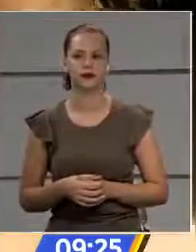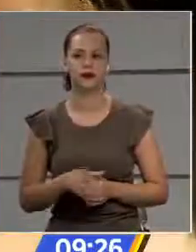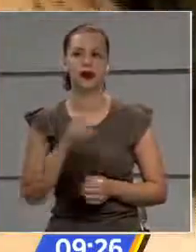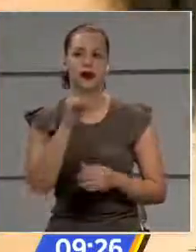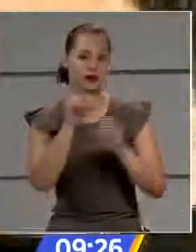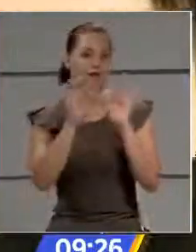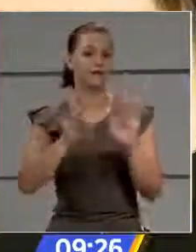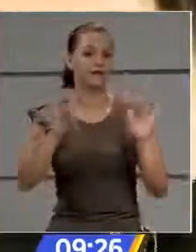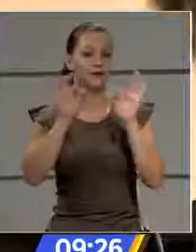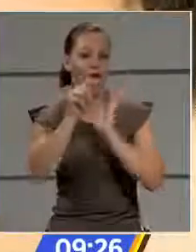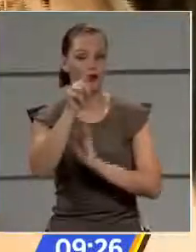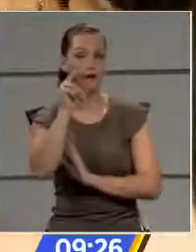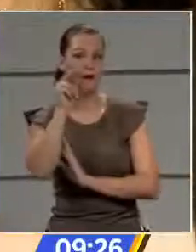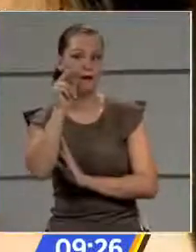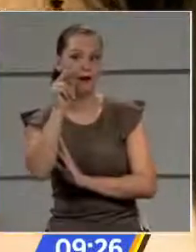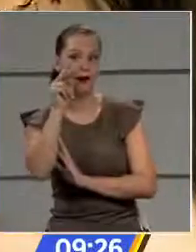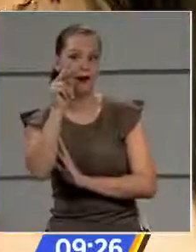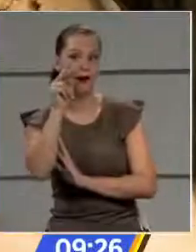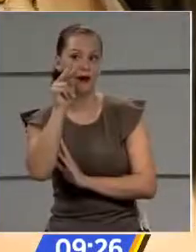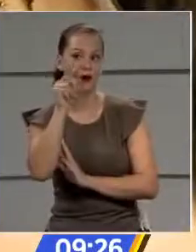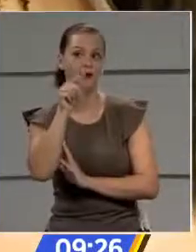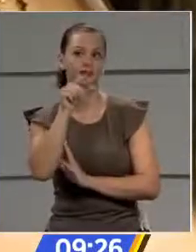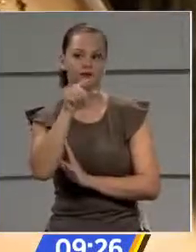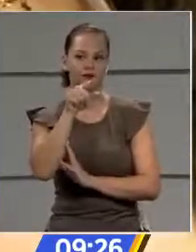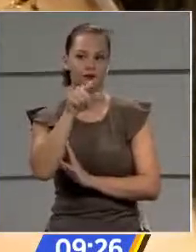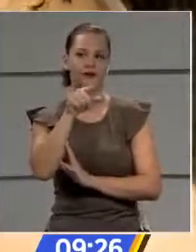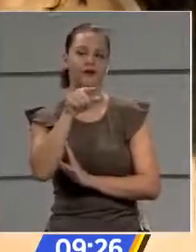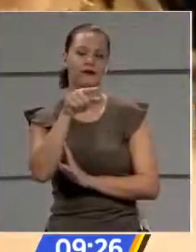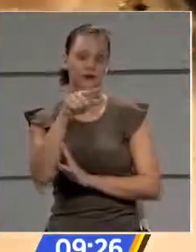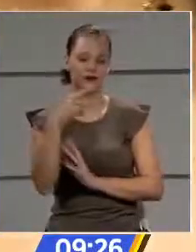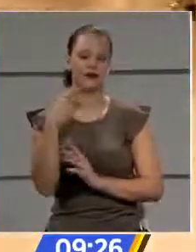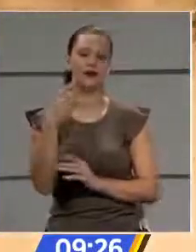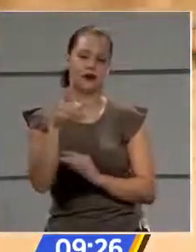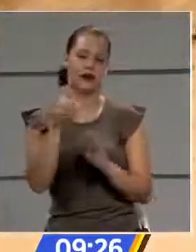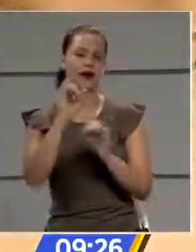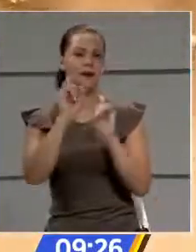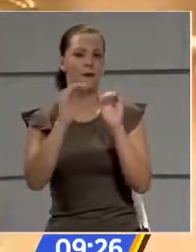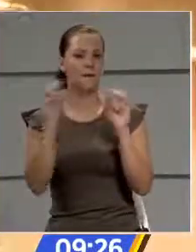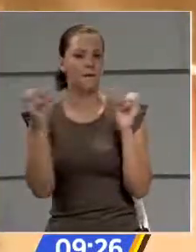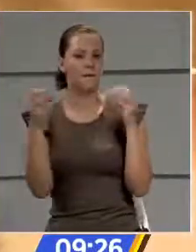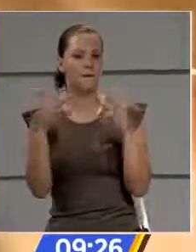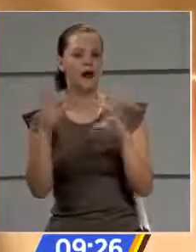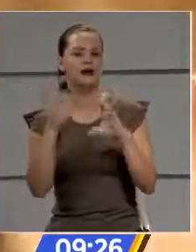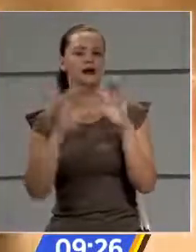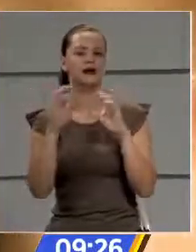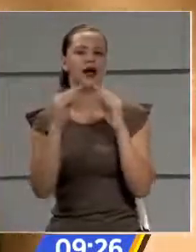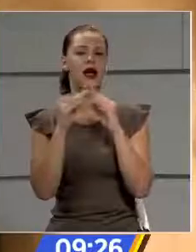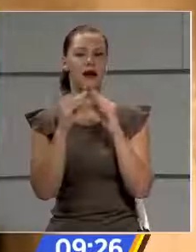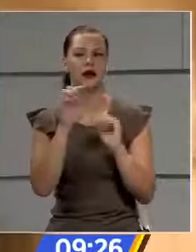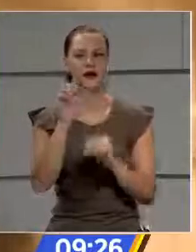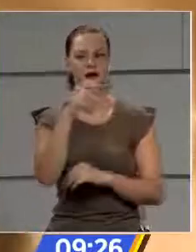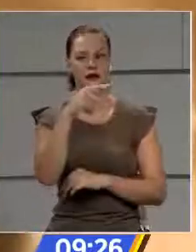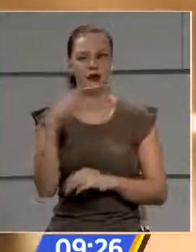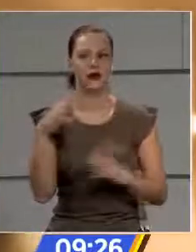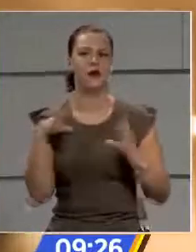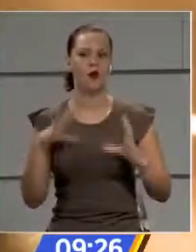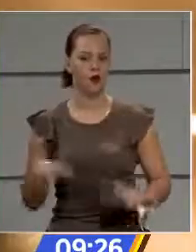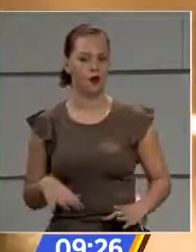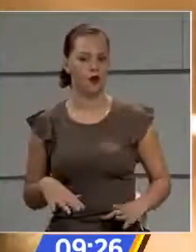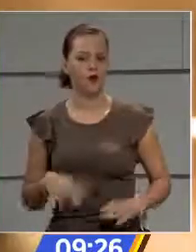importantísimo ahí para que lo vean. No lo mueva, no lo mueva. Magic Science House. Así se llama la juego aplicación. Anatomía humana. Para